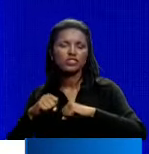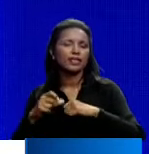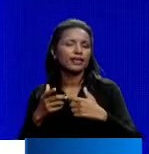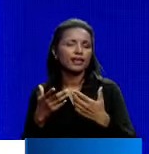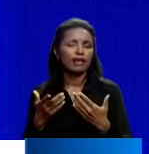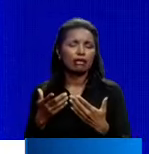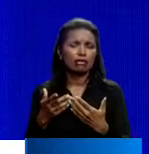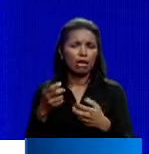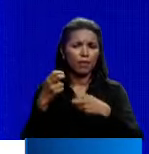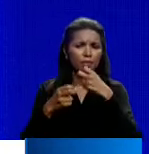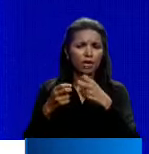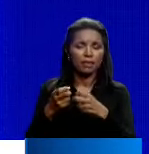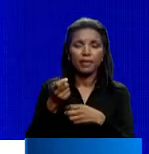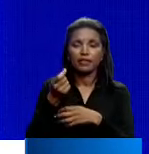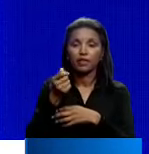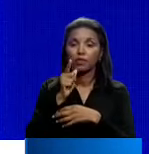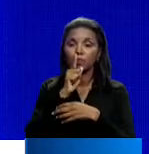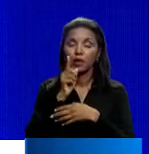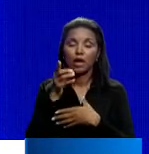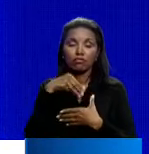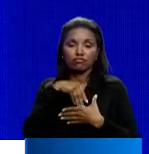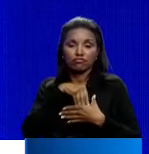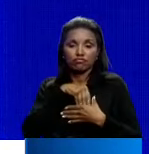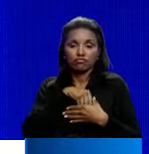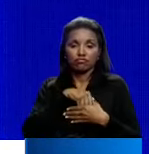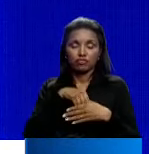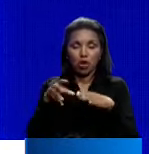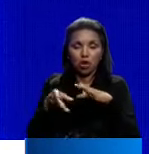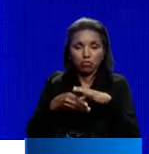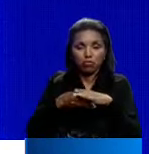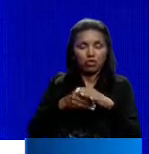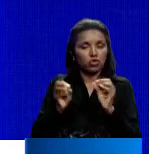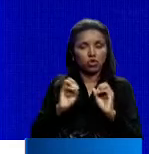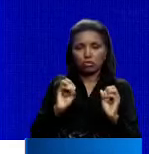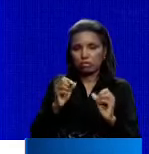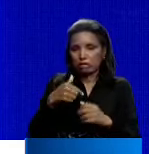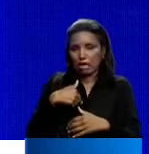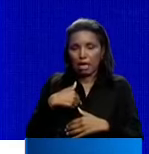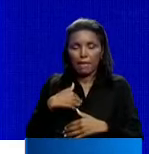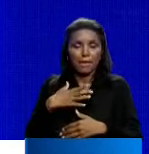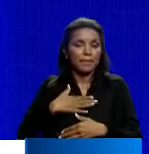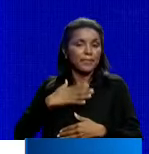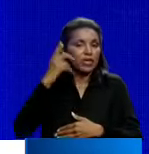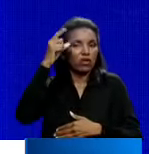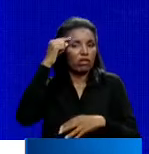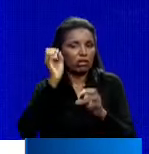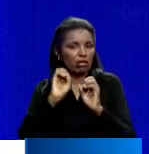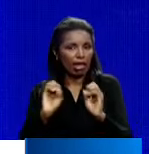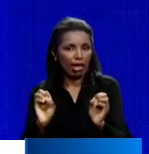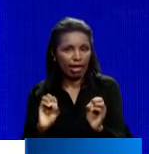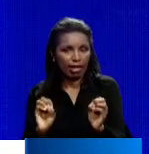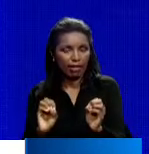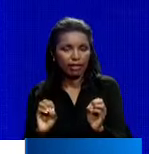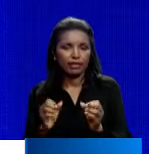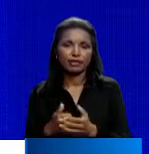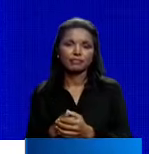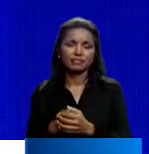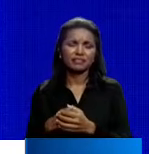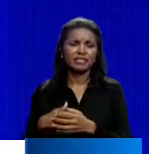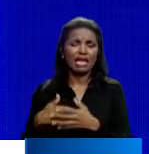contra la corrupción. En ese sentido, es importante mencionar que en la última década se han más que triplicado los